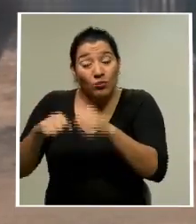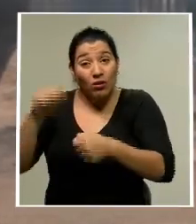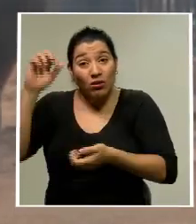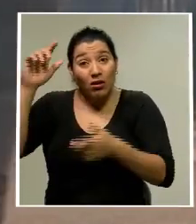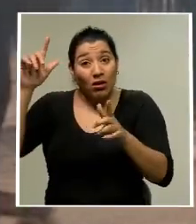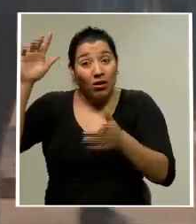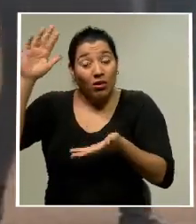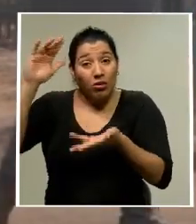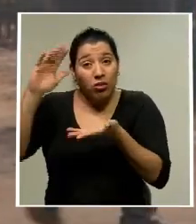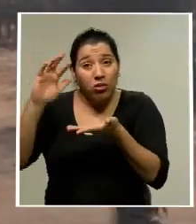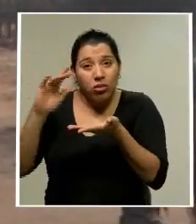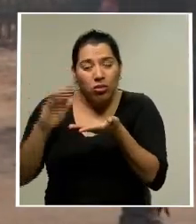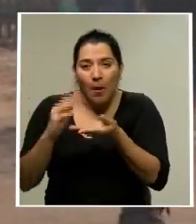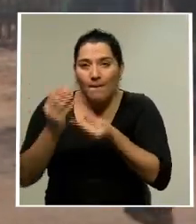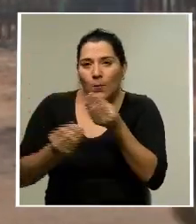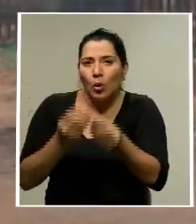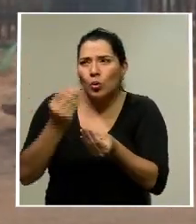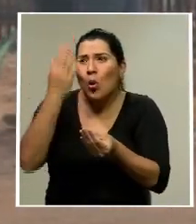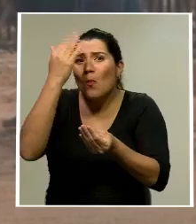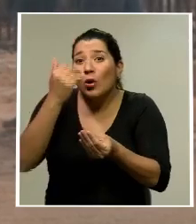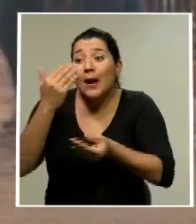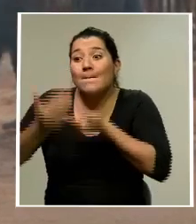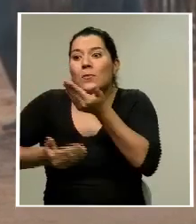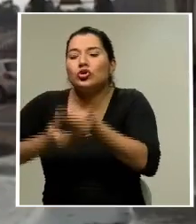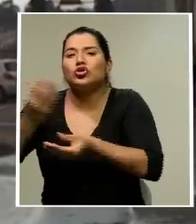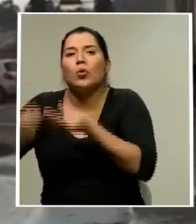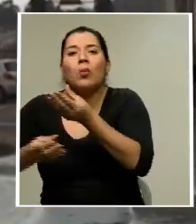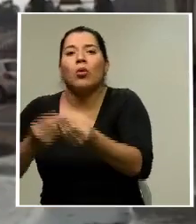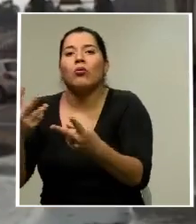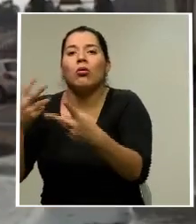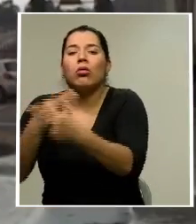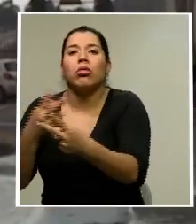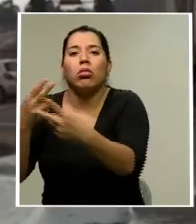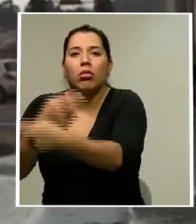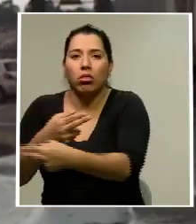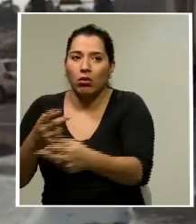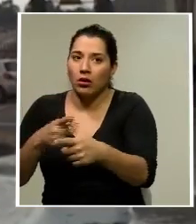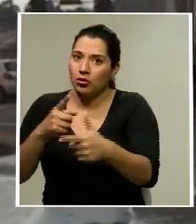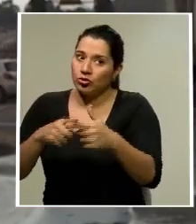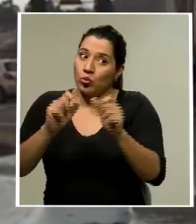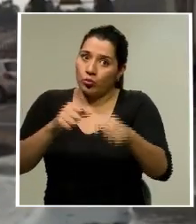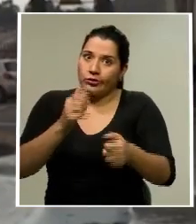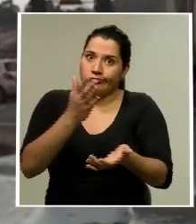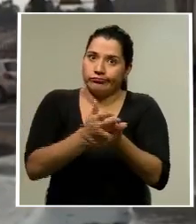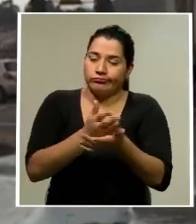las interrupciones en las cadenas de abastecimiento de alimentos, combustibles y medicinas.